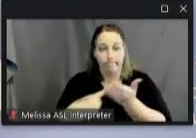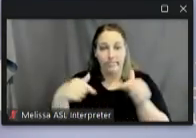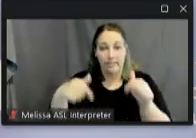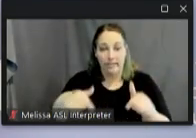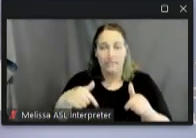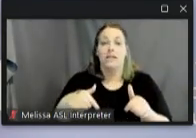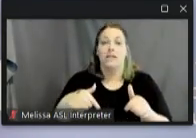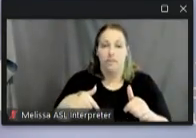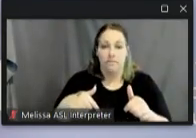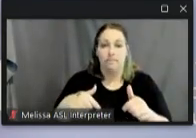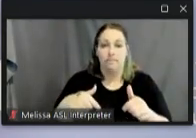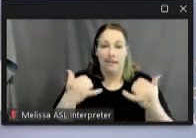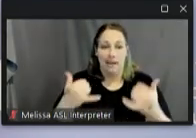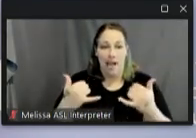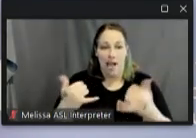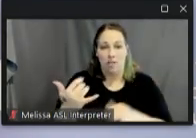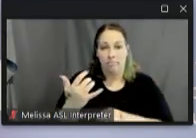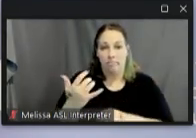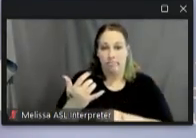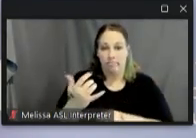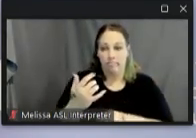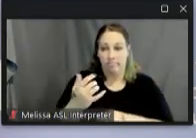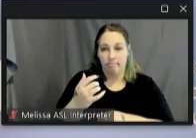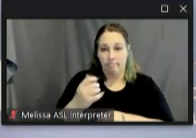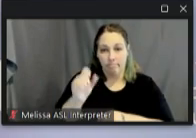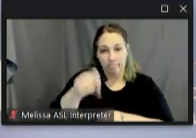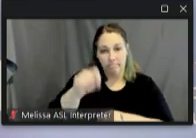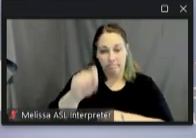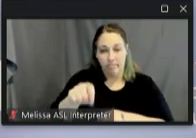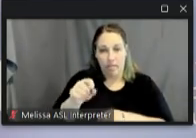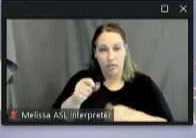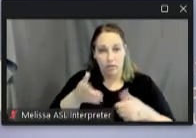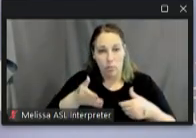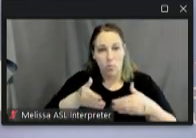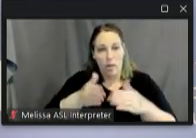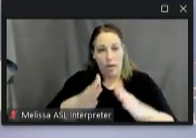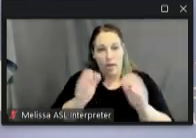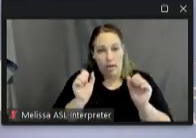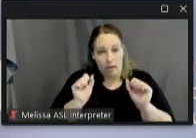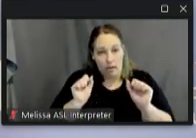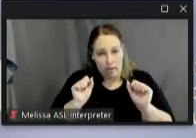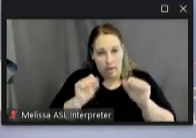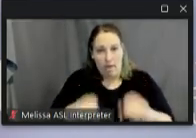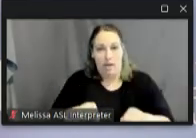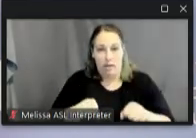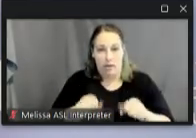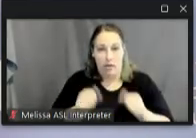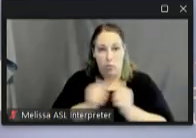articulación con la sociedad civil para trabajarlo de una manera completa.